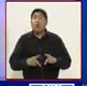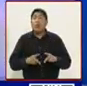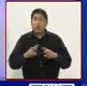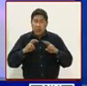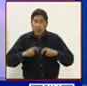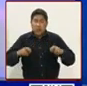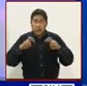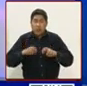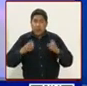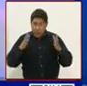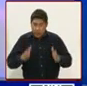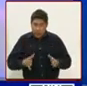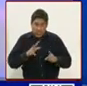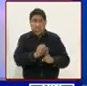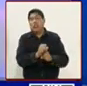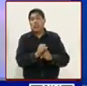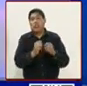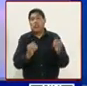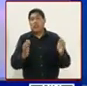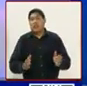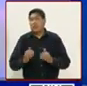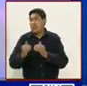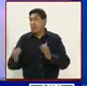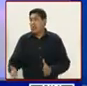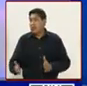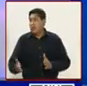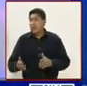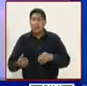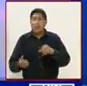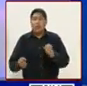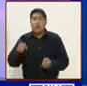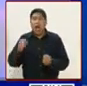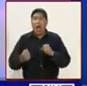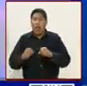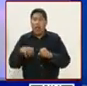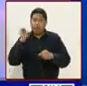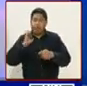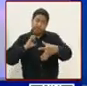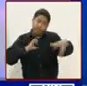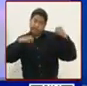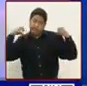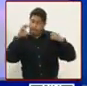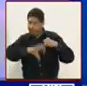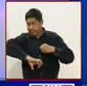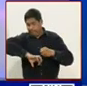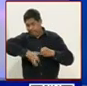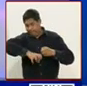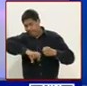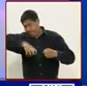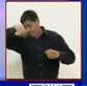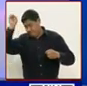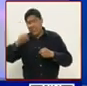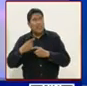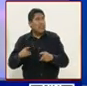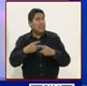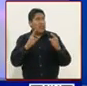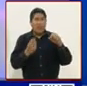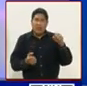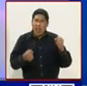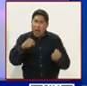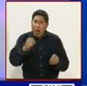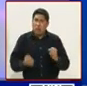de investigadores, han descubierto domicilios con autopartes que se han encontrado, todos evidentemente que pertenecen a